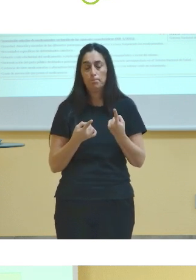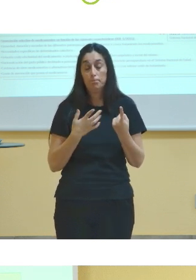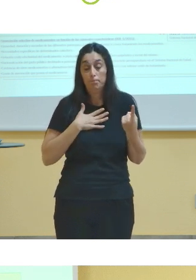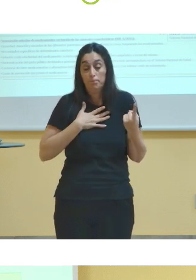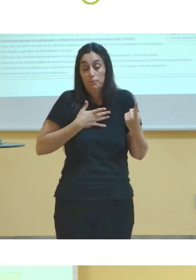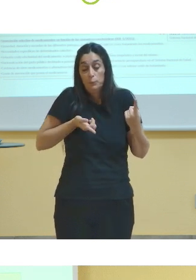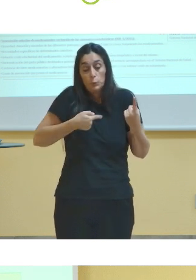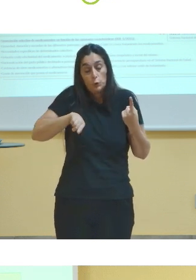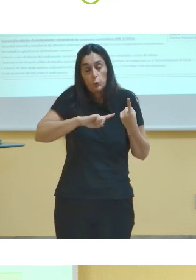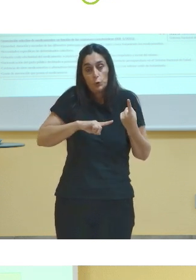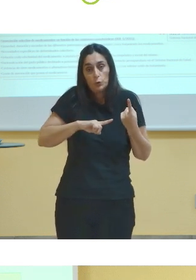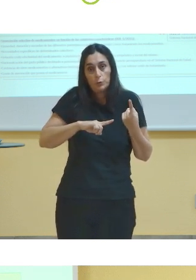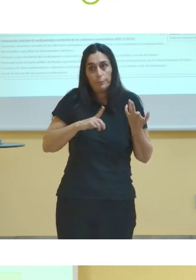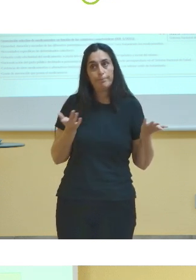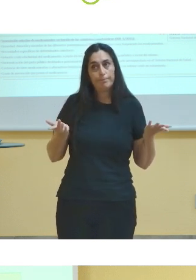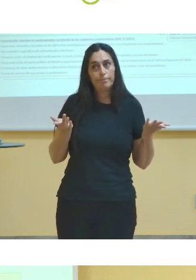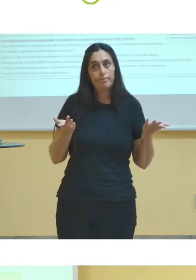nosotros podemos también